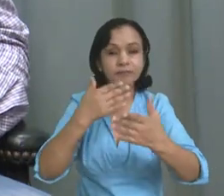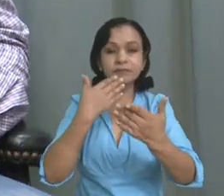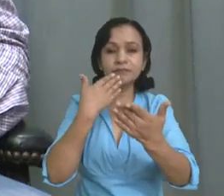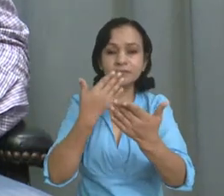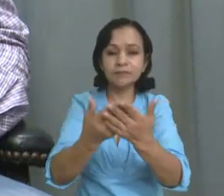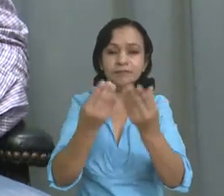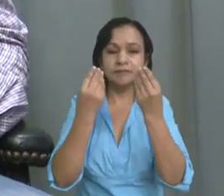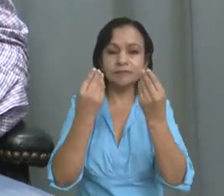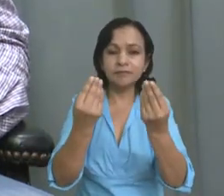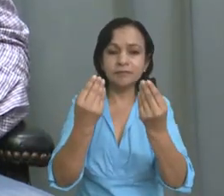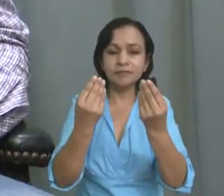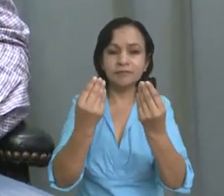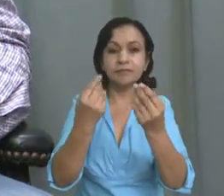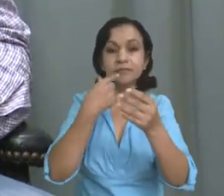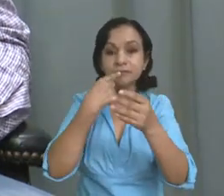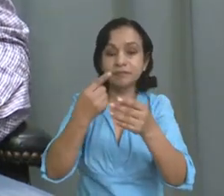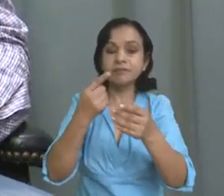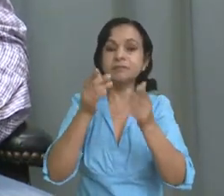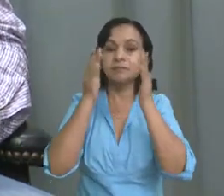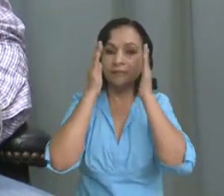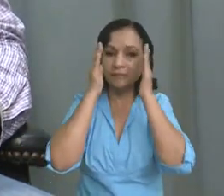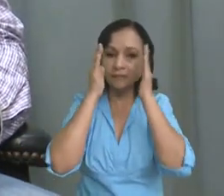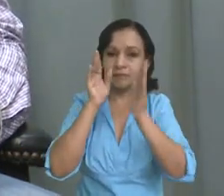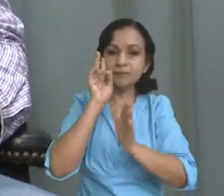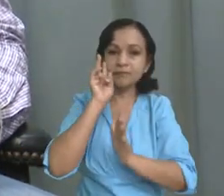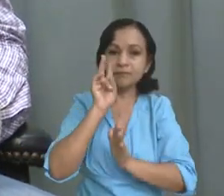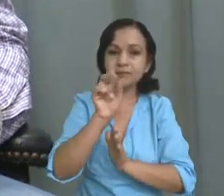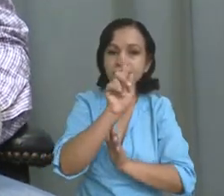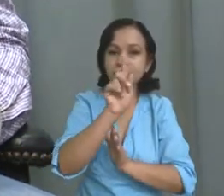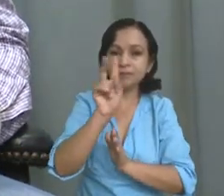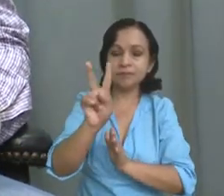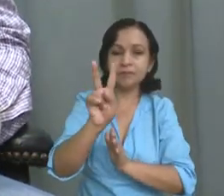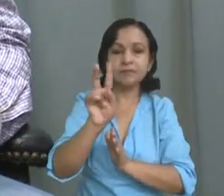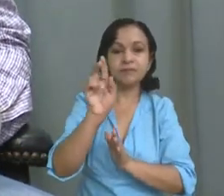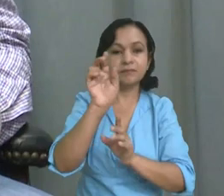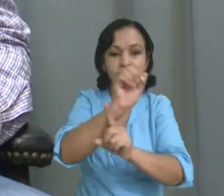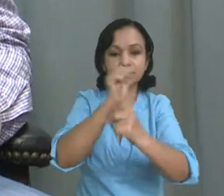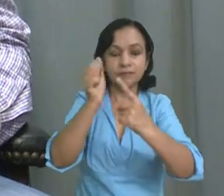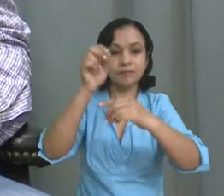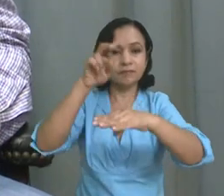su fiel compañía. Le invitamos a que se quede en sintonía del canal parlamentario,